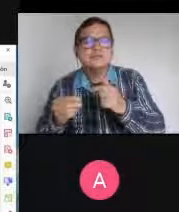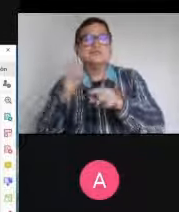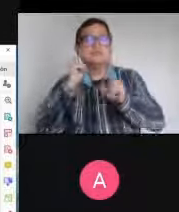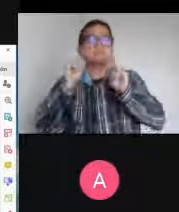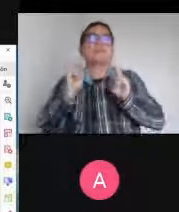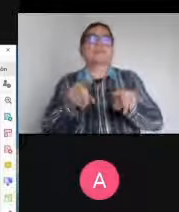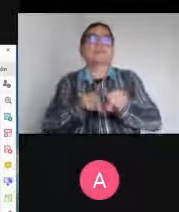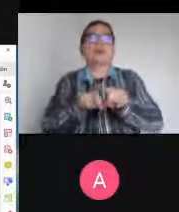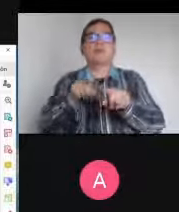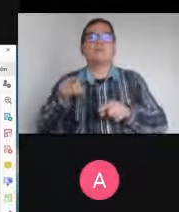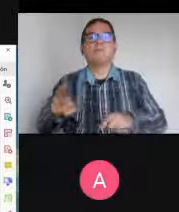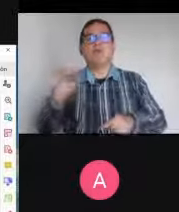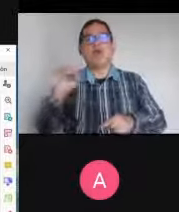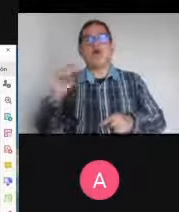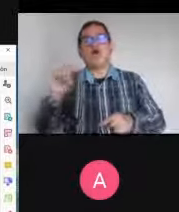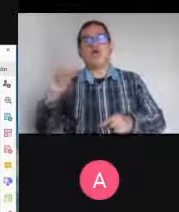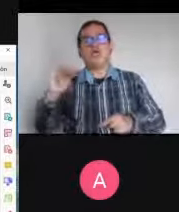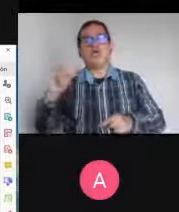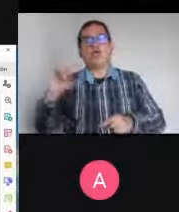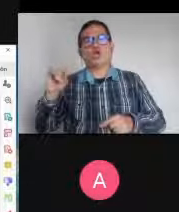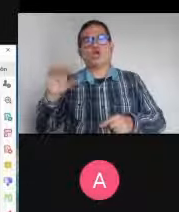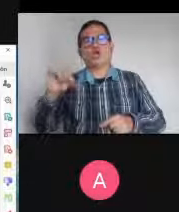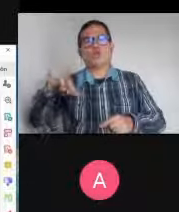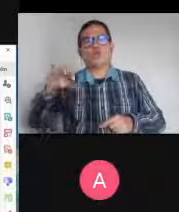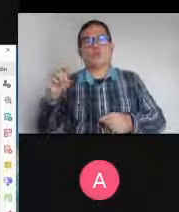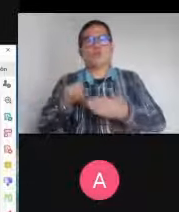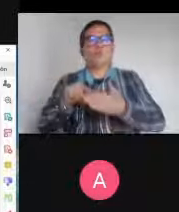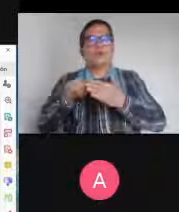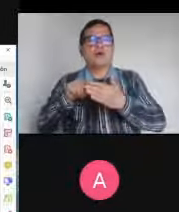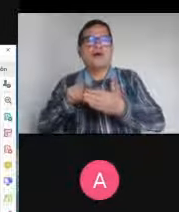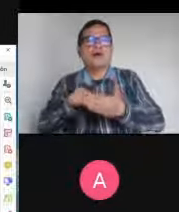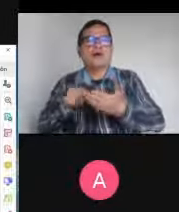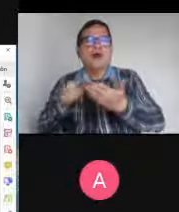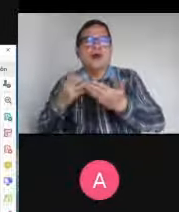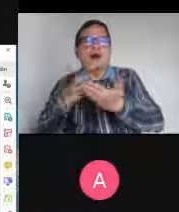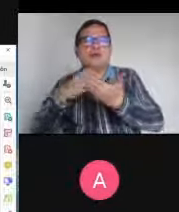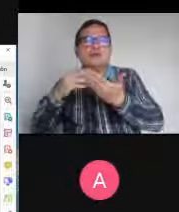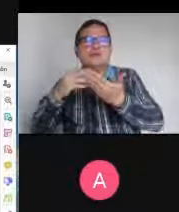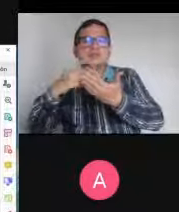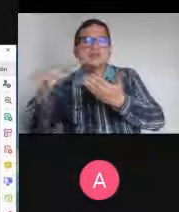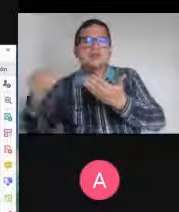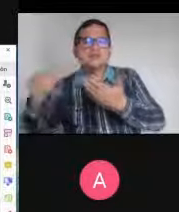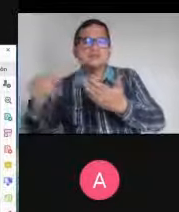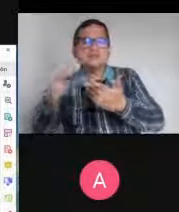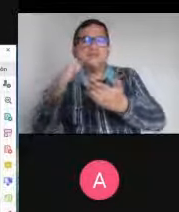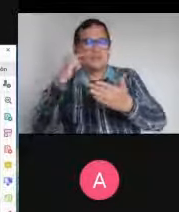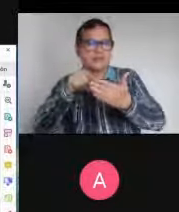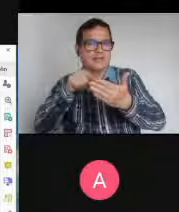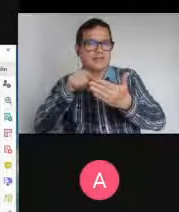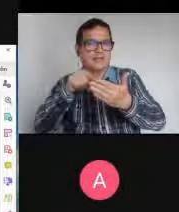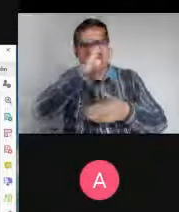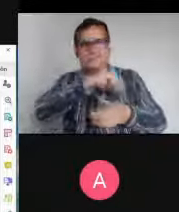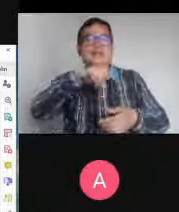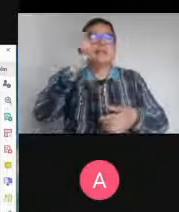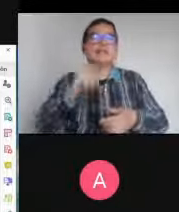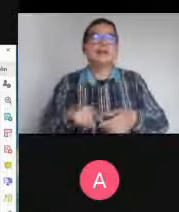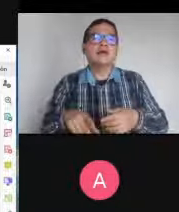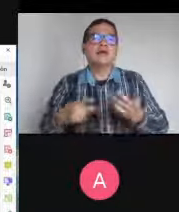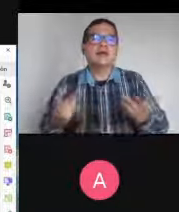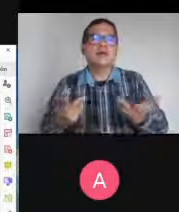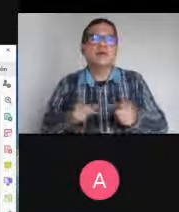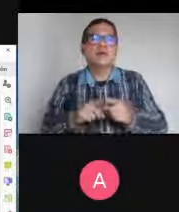vemos en este osciloscopio la señal que está mostrando la salida. Básicamente, pues lo que ustedes deben ver